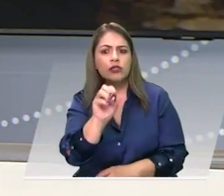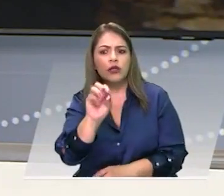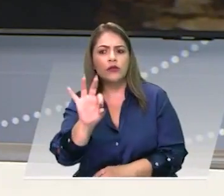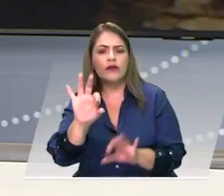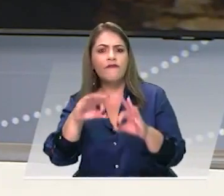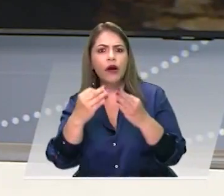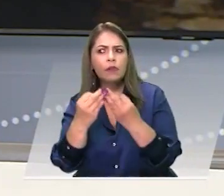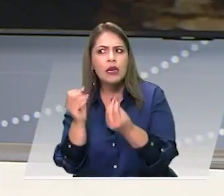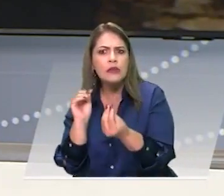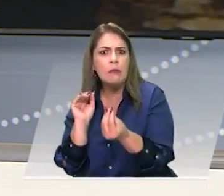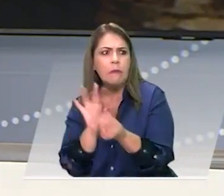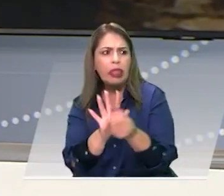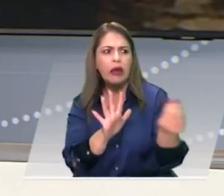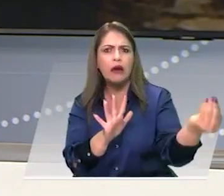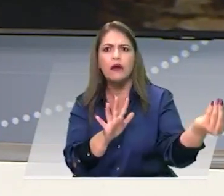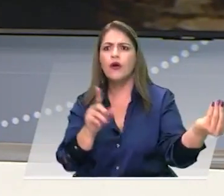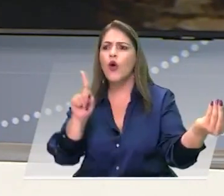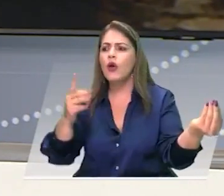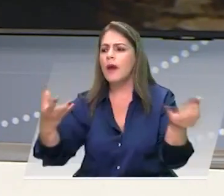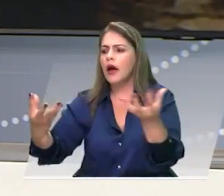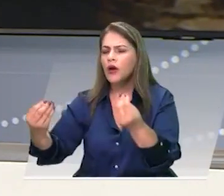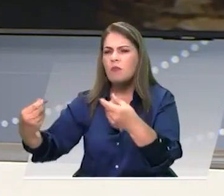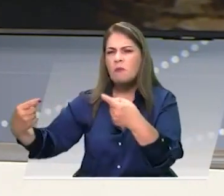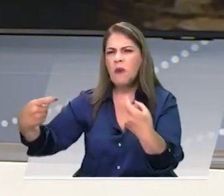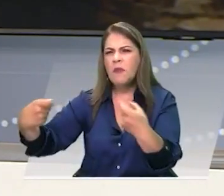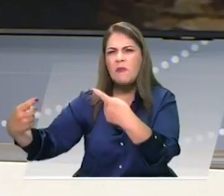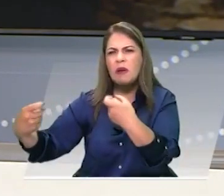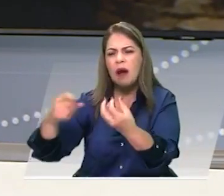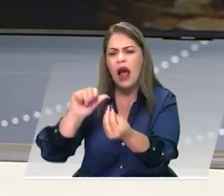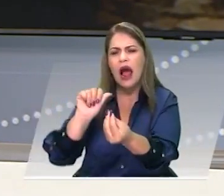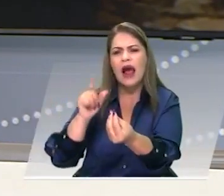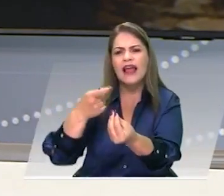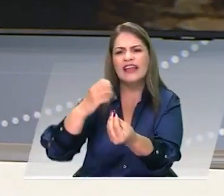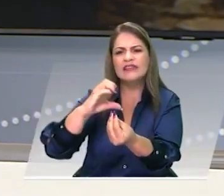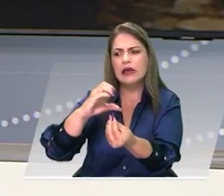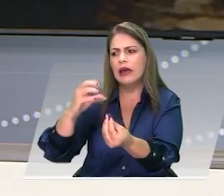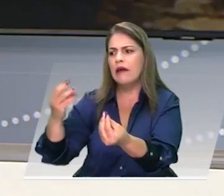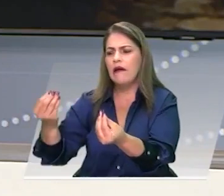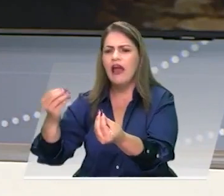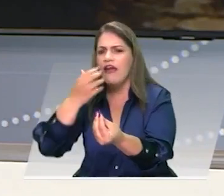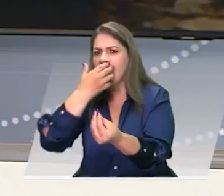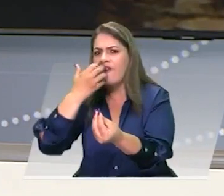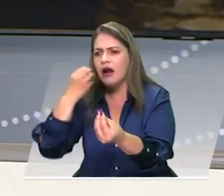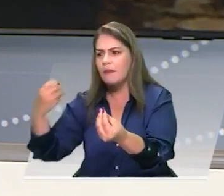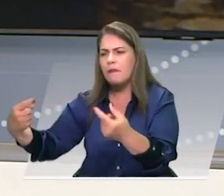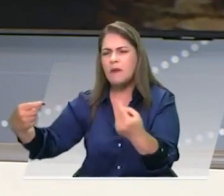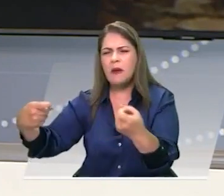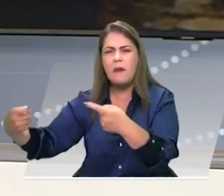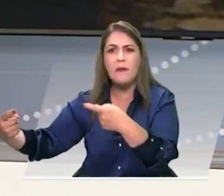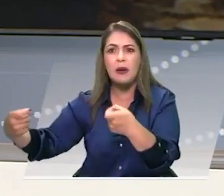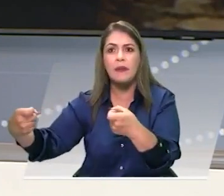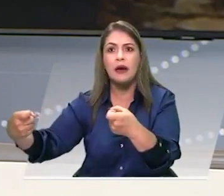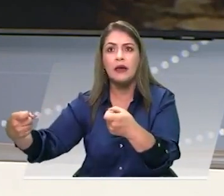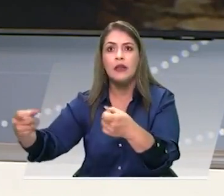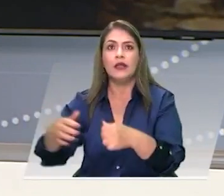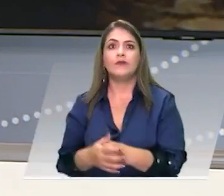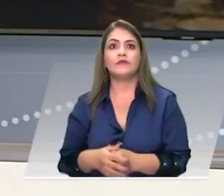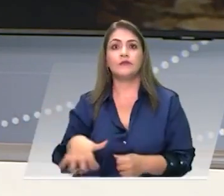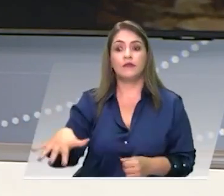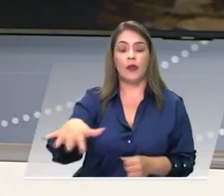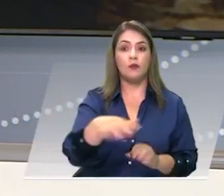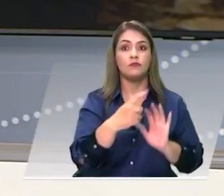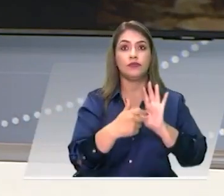urbano, huyendo de los combates entre el Clan del Golfo y las disidencias de las FARC. En las últimas horas llegaron a las veredas Cucurucho y La América